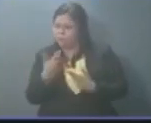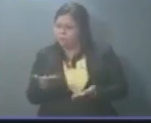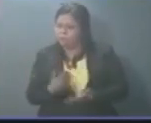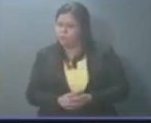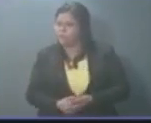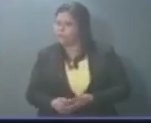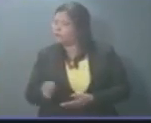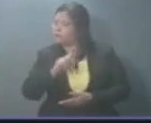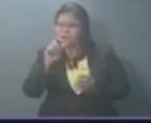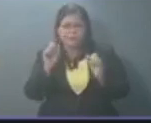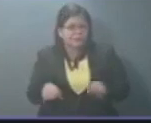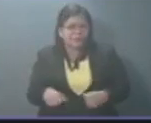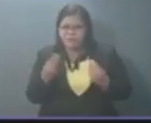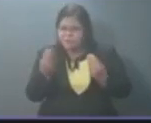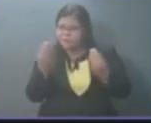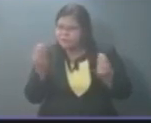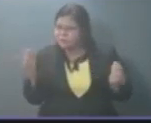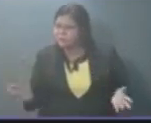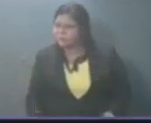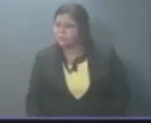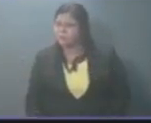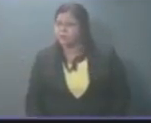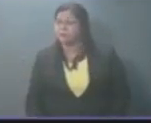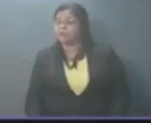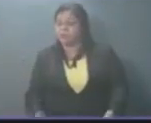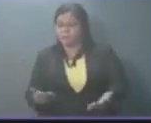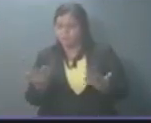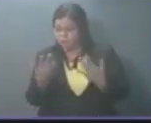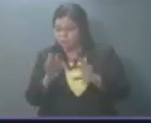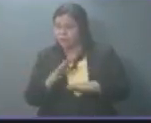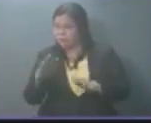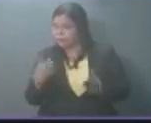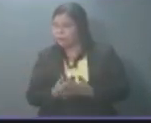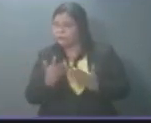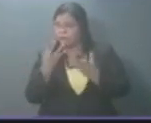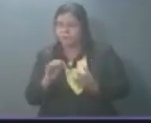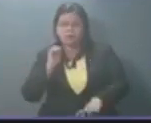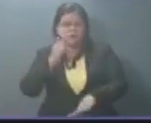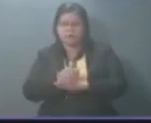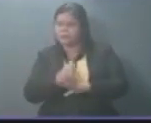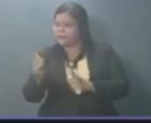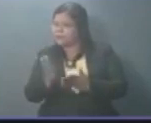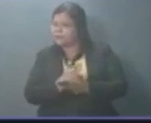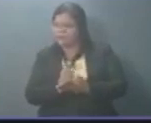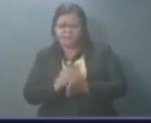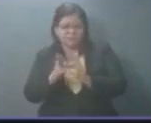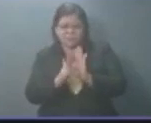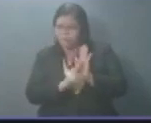No es posible, colegas diputados, que no se le quiera establecer condiciones mínimas.